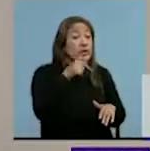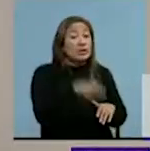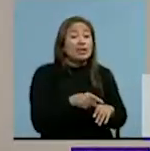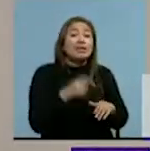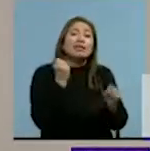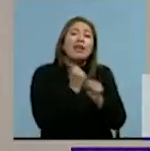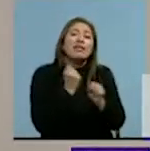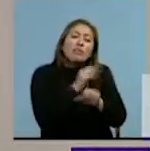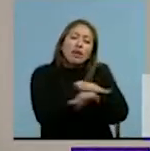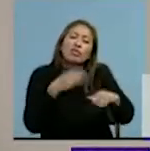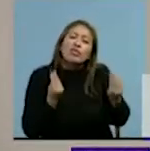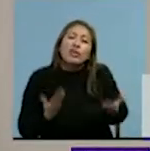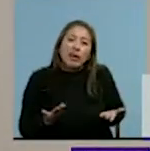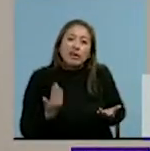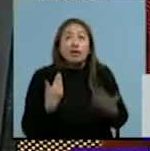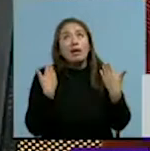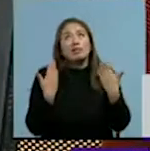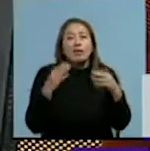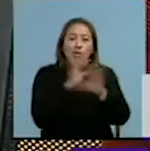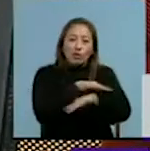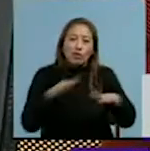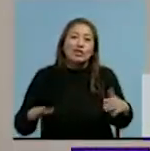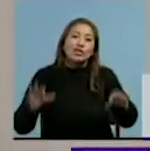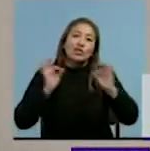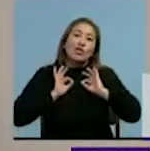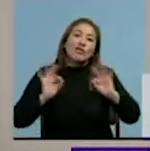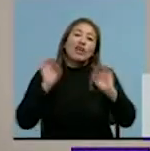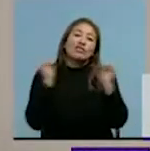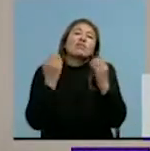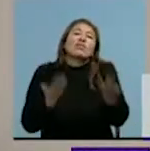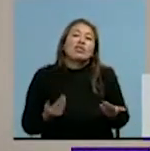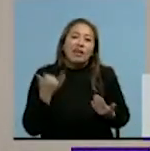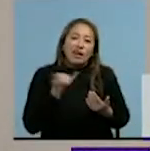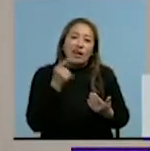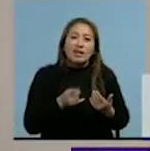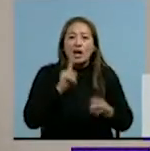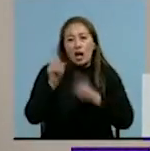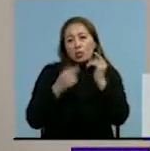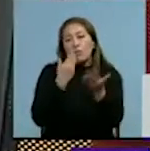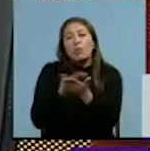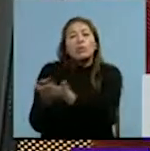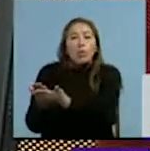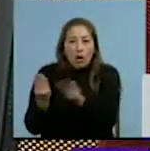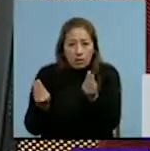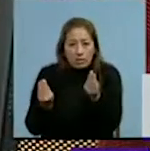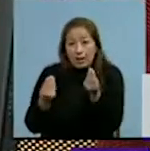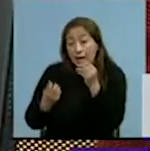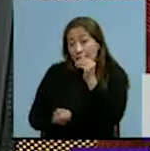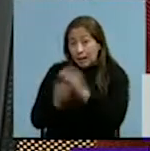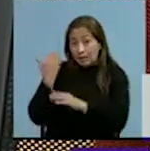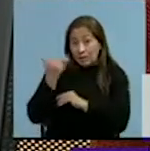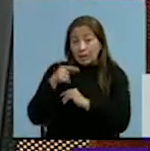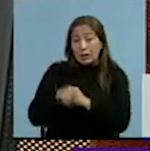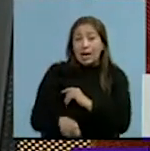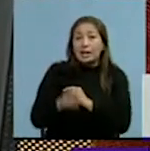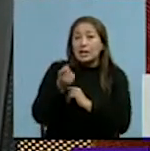actividades para los chicos qué hacemos con los chicos en vacaciones dicen los papis cuáles son algunas de las propuestas es bueno todo lo que es la mañana